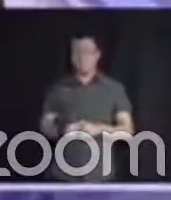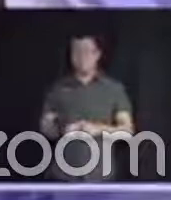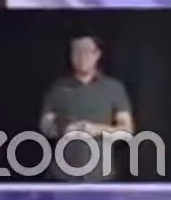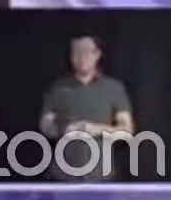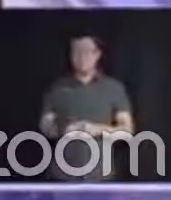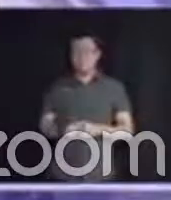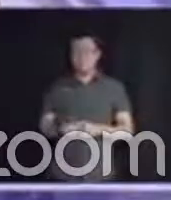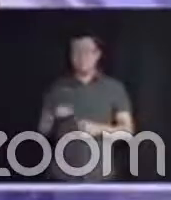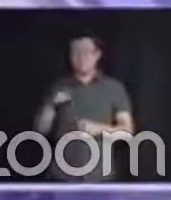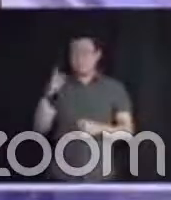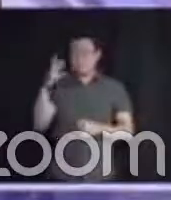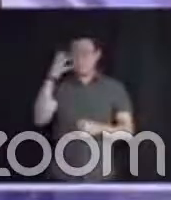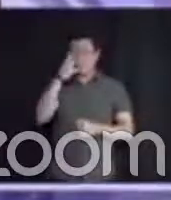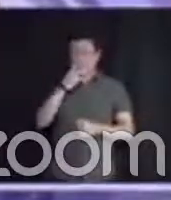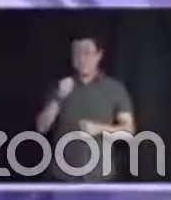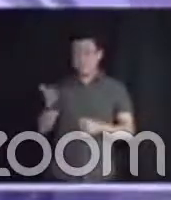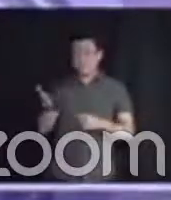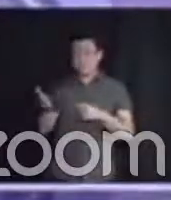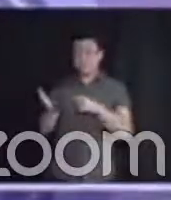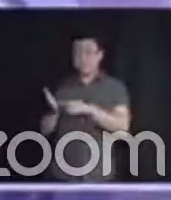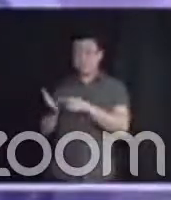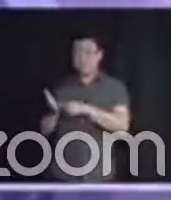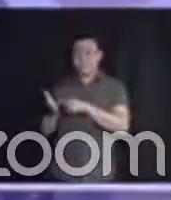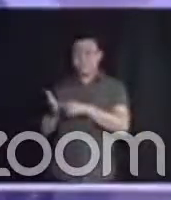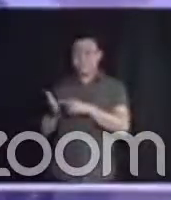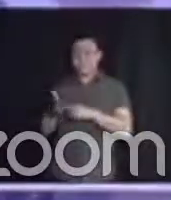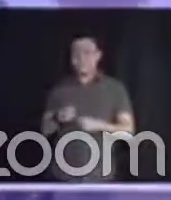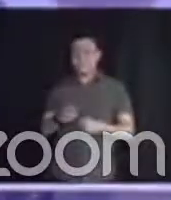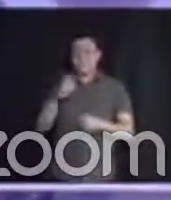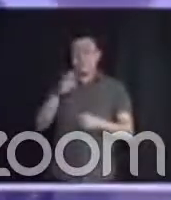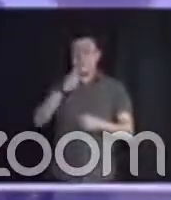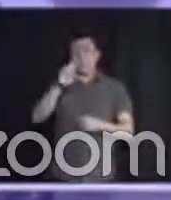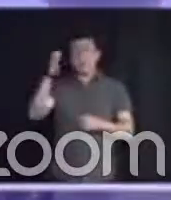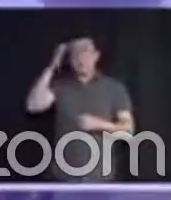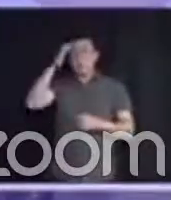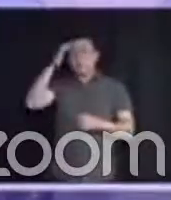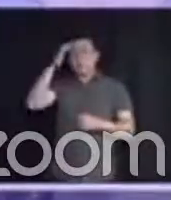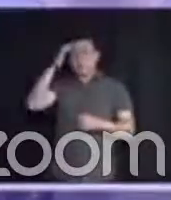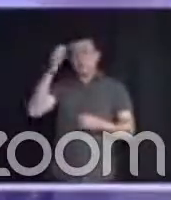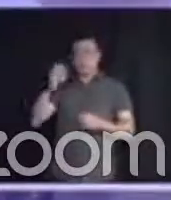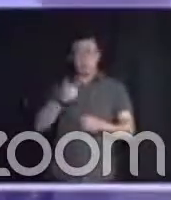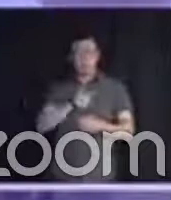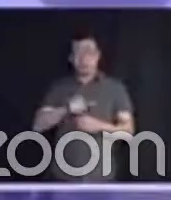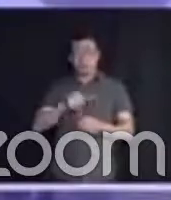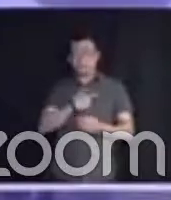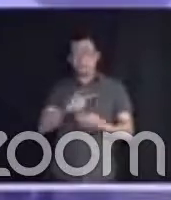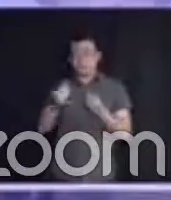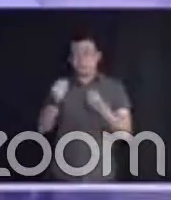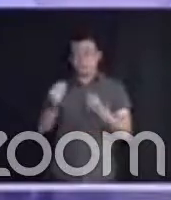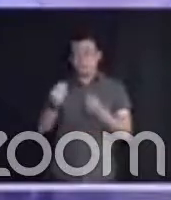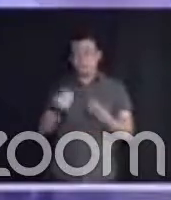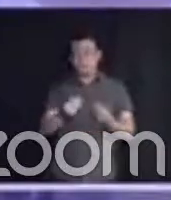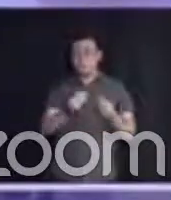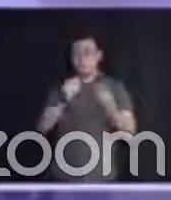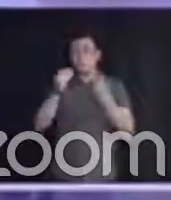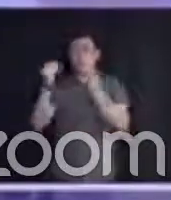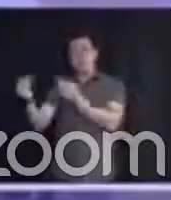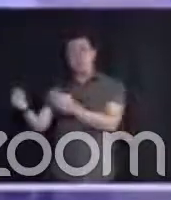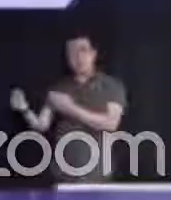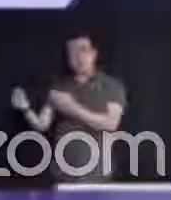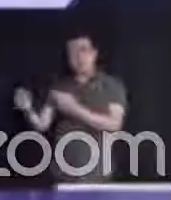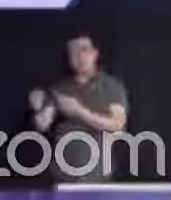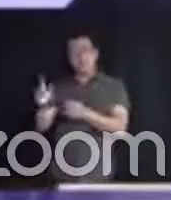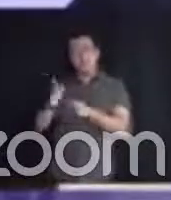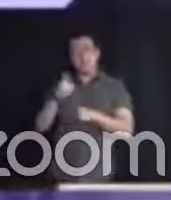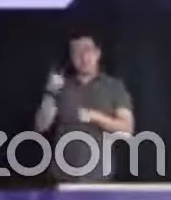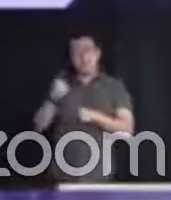Además está precioso. Pero este es un reconocimiento que me gusta mucho entregarlo, porque muchos